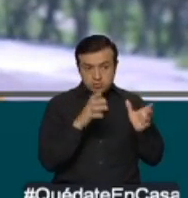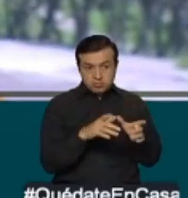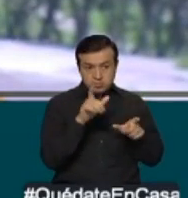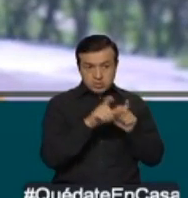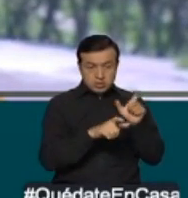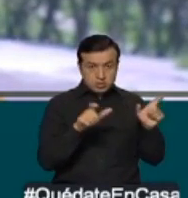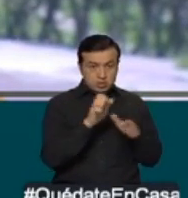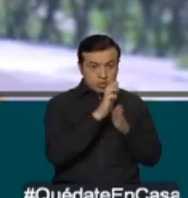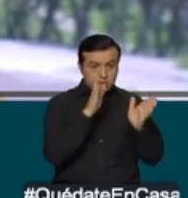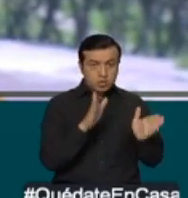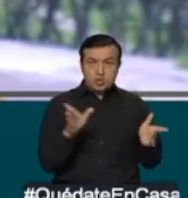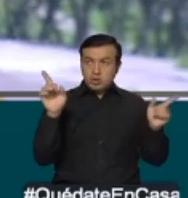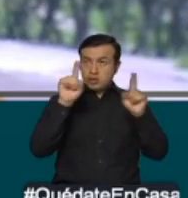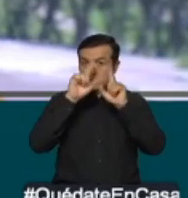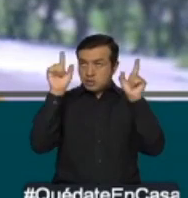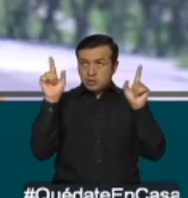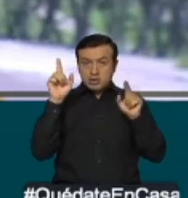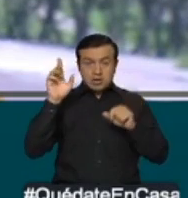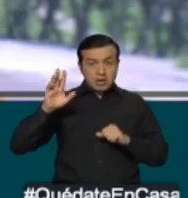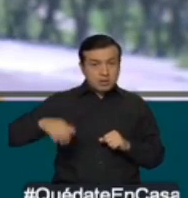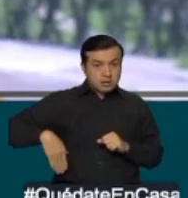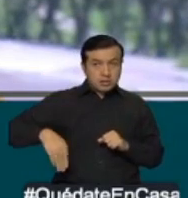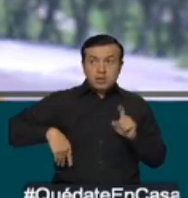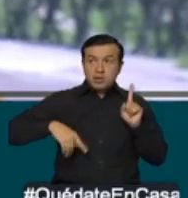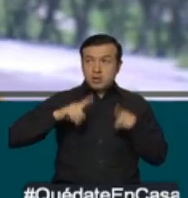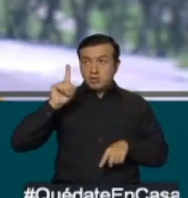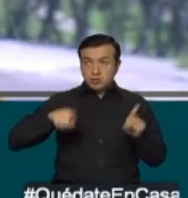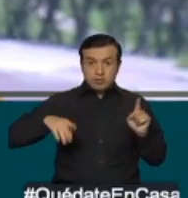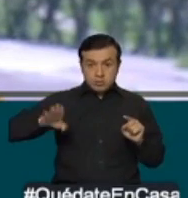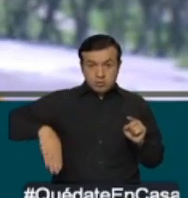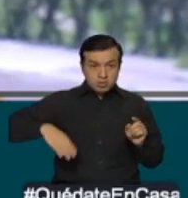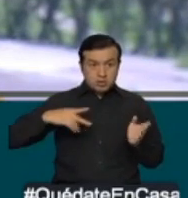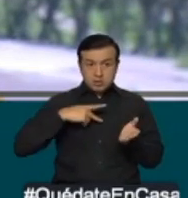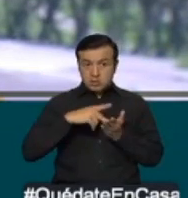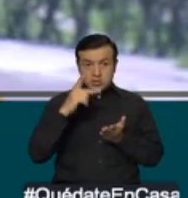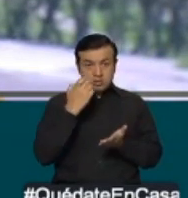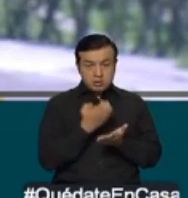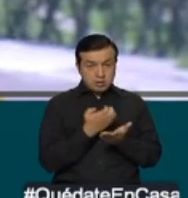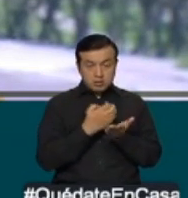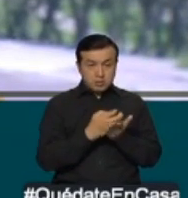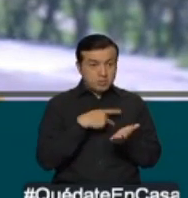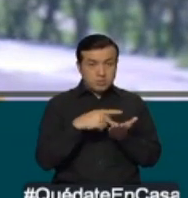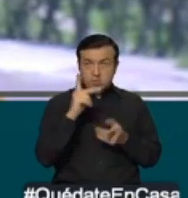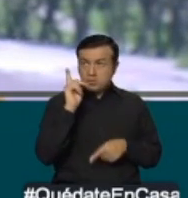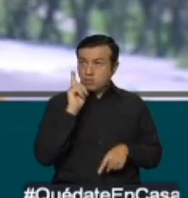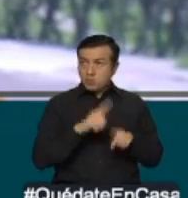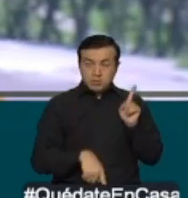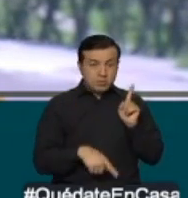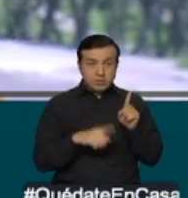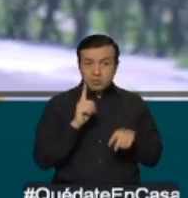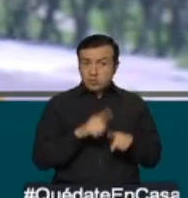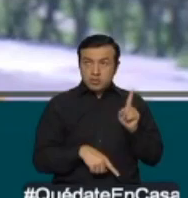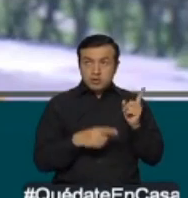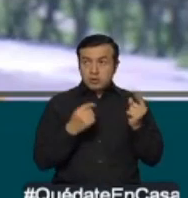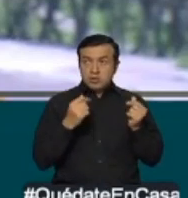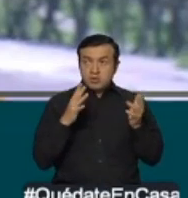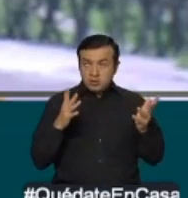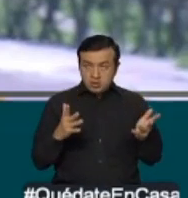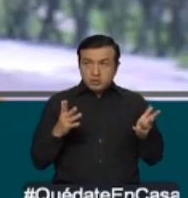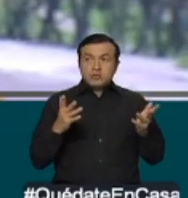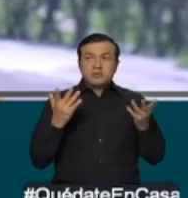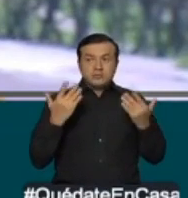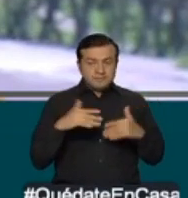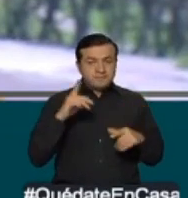ciudadanos ecuatorianos y quienes estén en mora porque económicamente no pueden cubrir estos gastos es decir no tienen ingresos que también